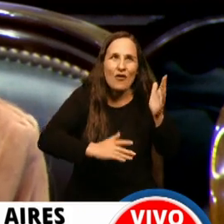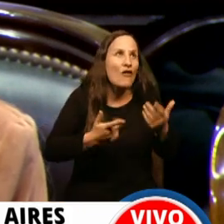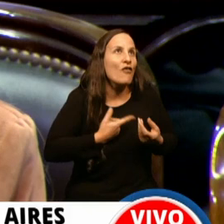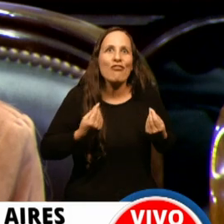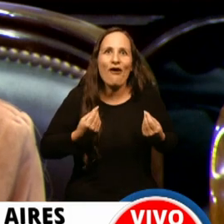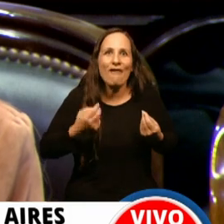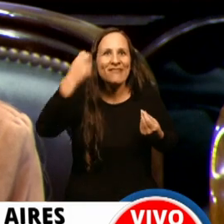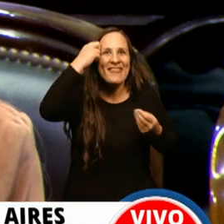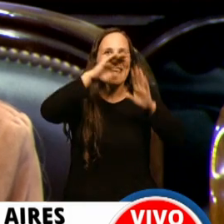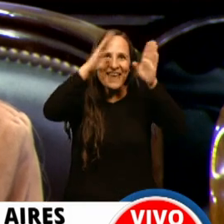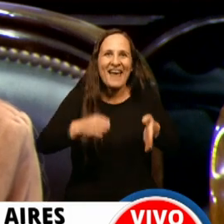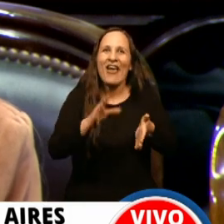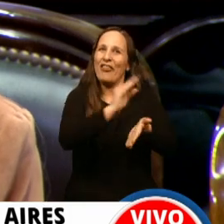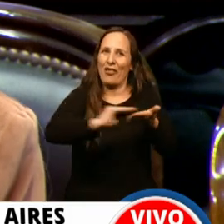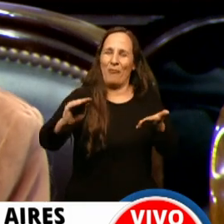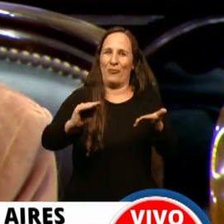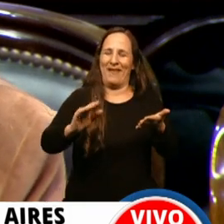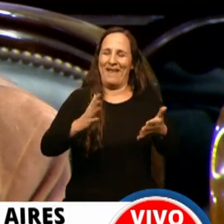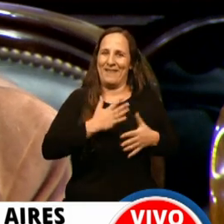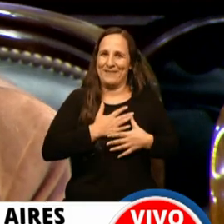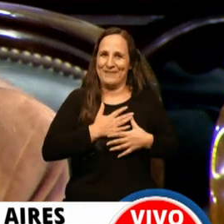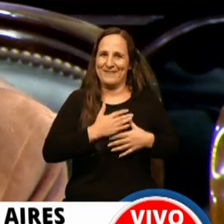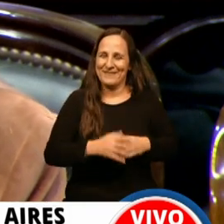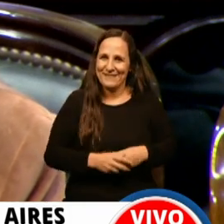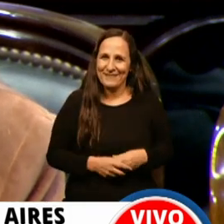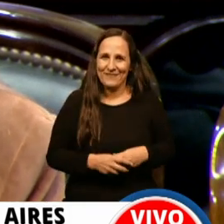honorable cámara de diputados de la nación argentina